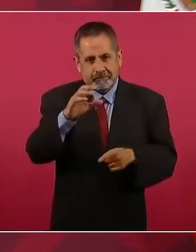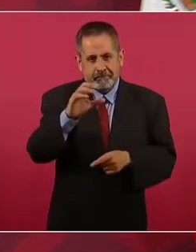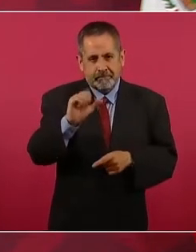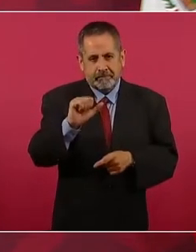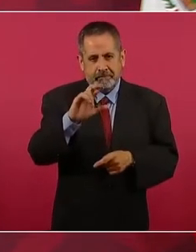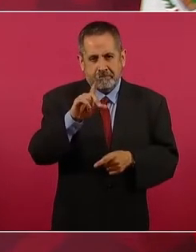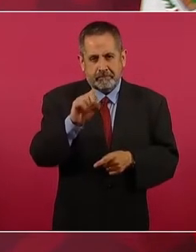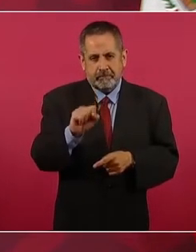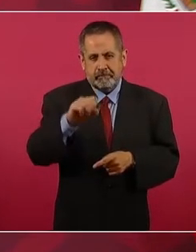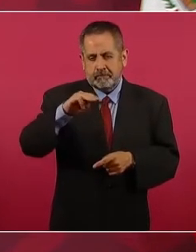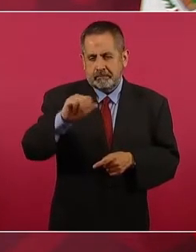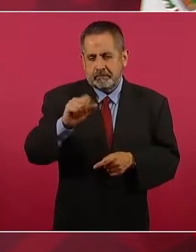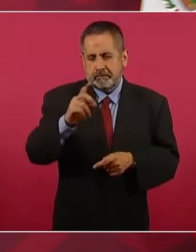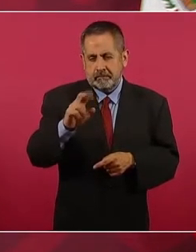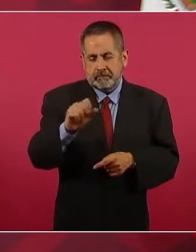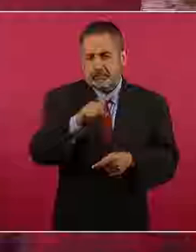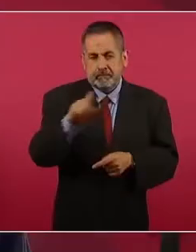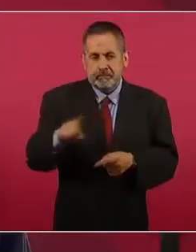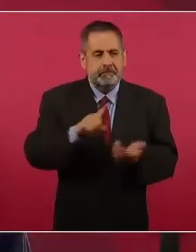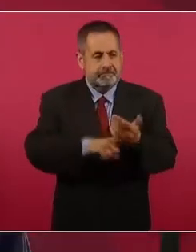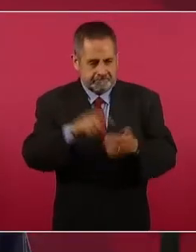Madrazo.